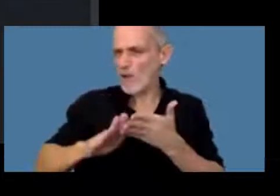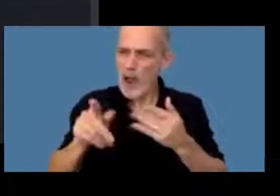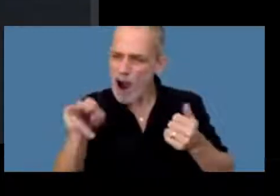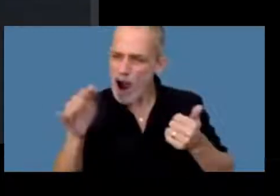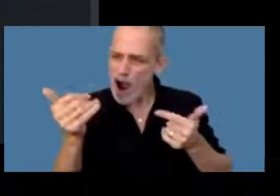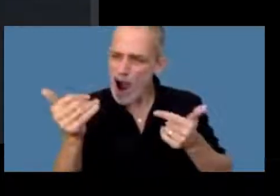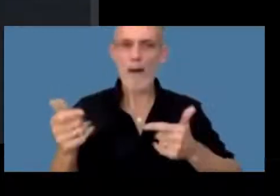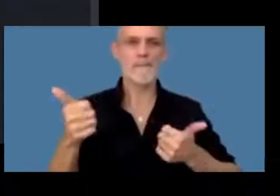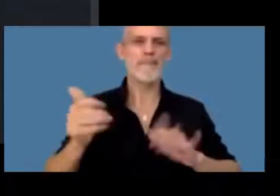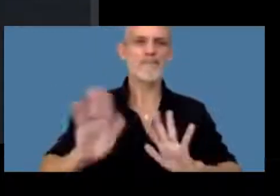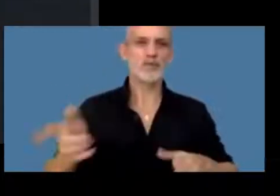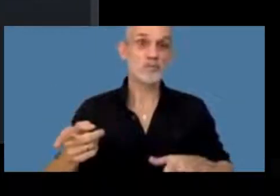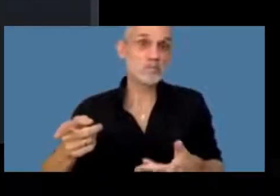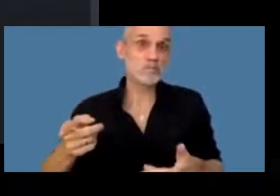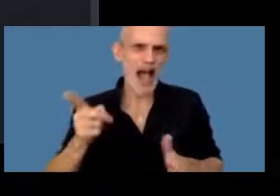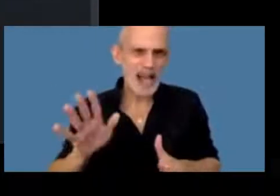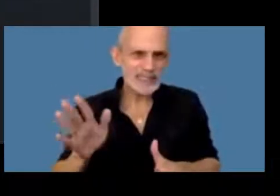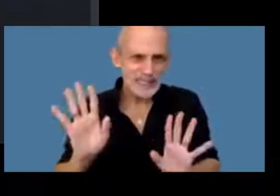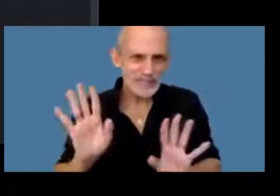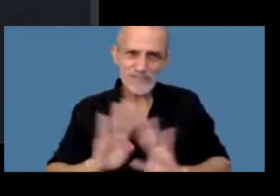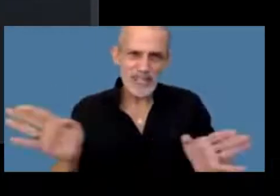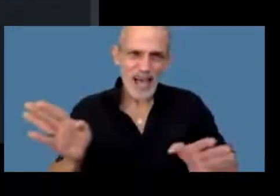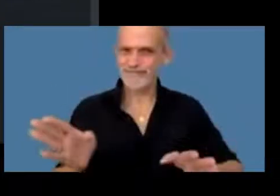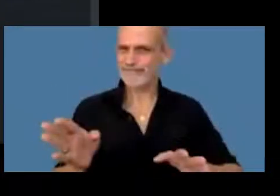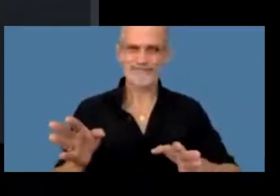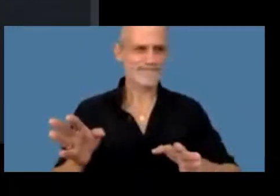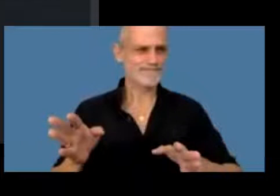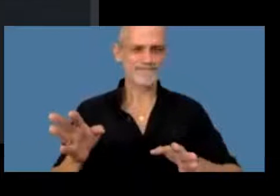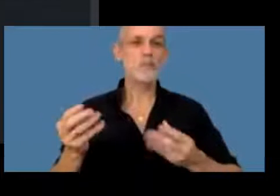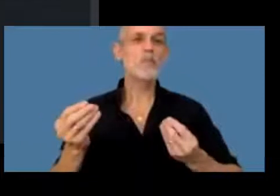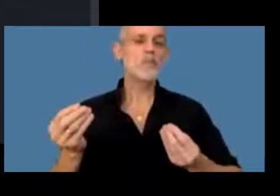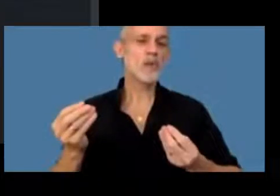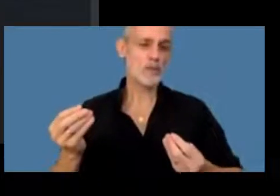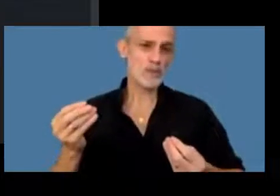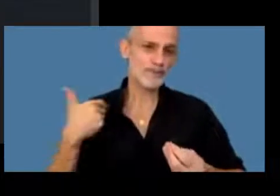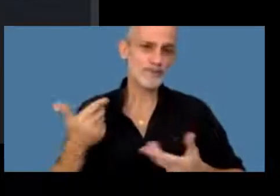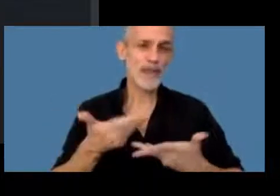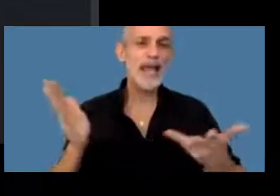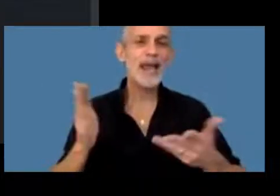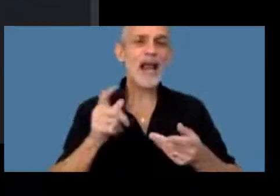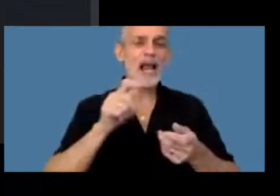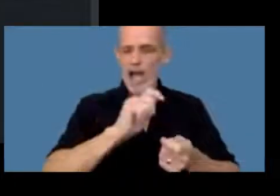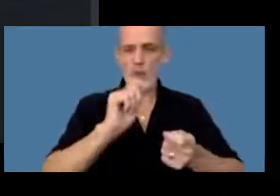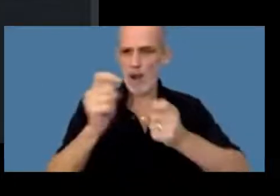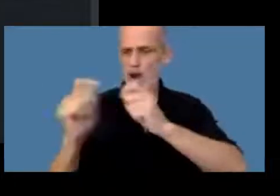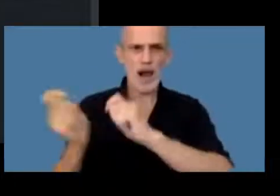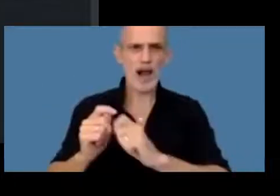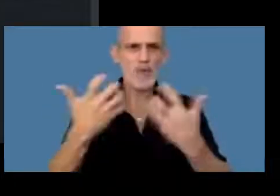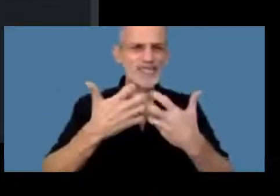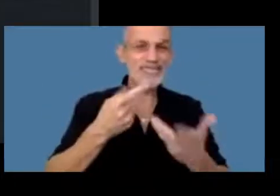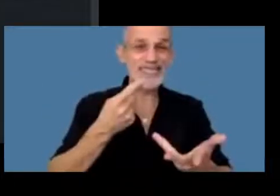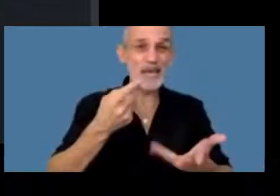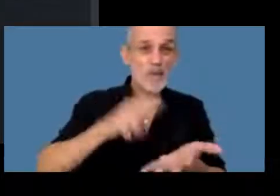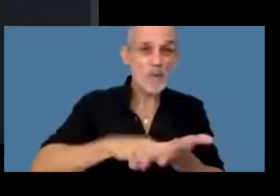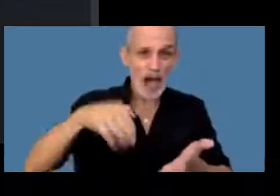Y eso es complicado, digamos, ¿no? Porque en general la velocidad de los cambios que hay en nuestro sistema tributario,